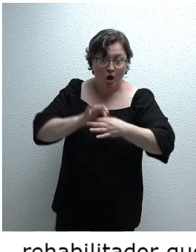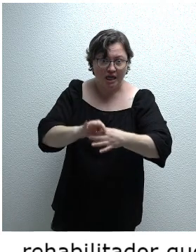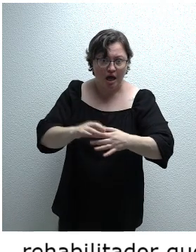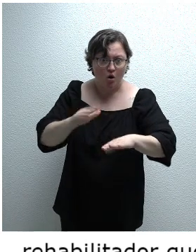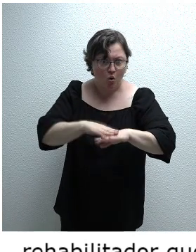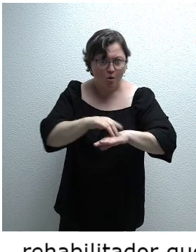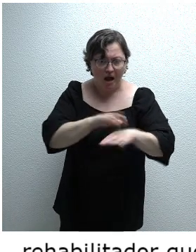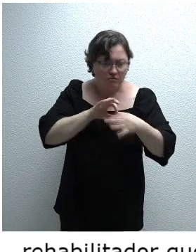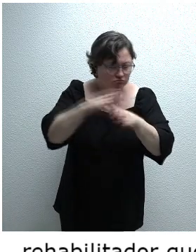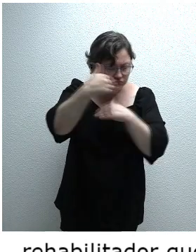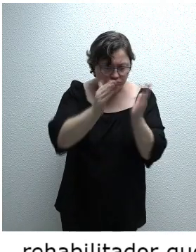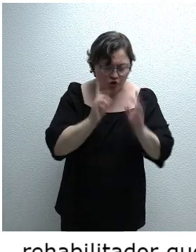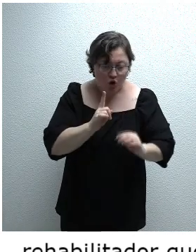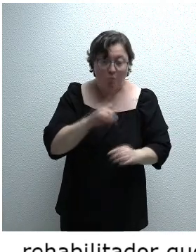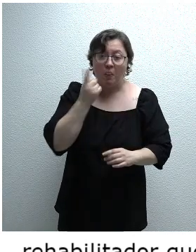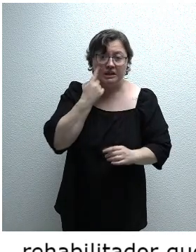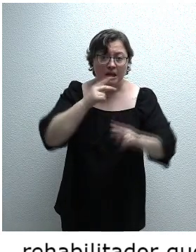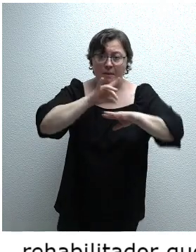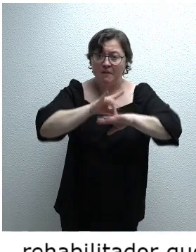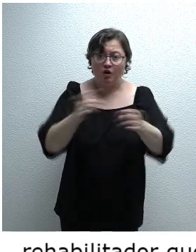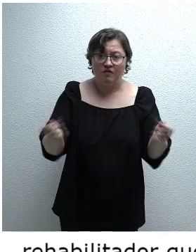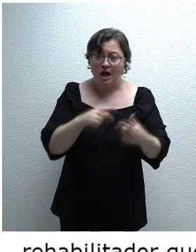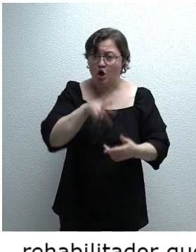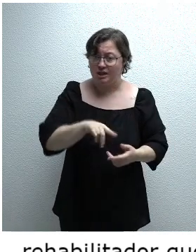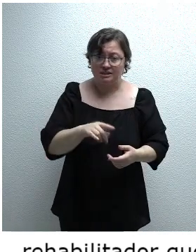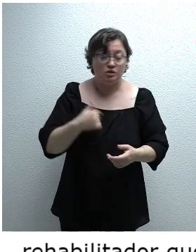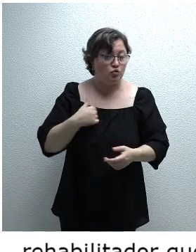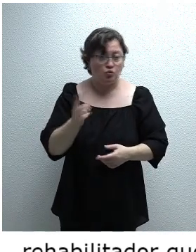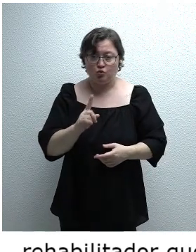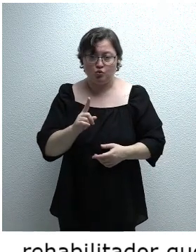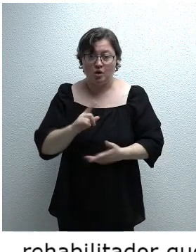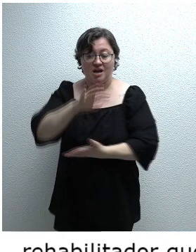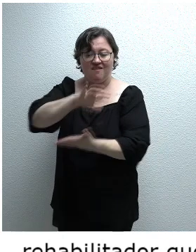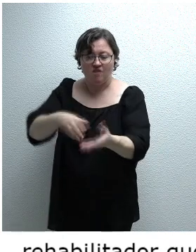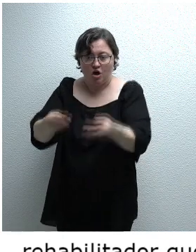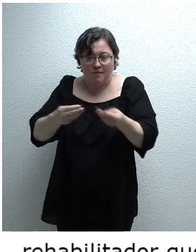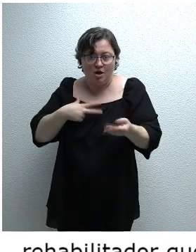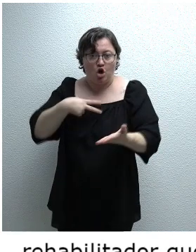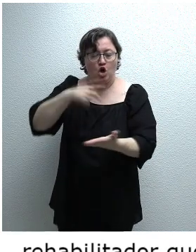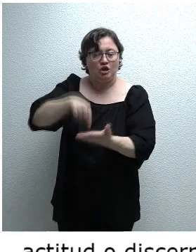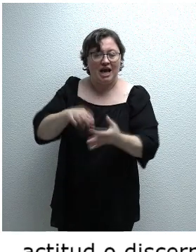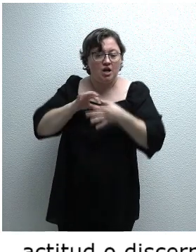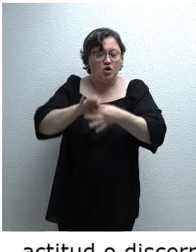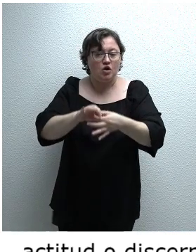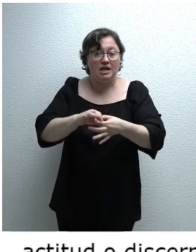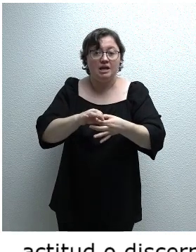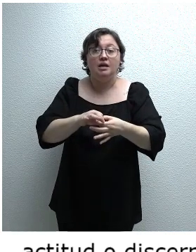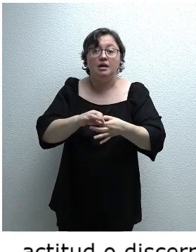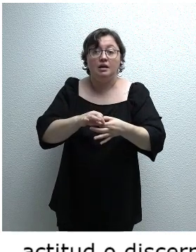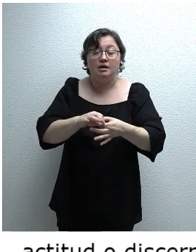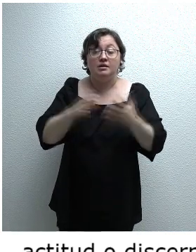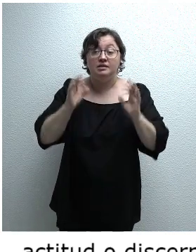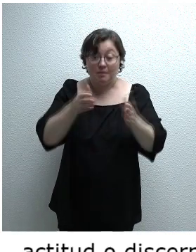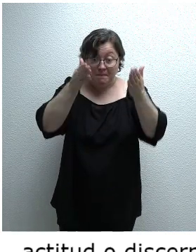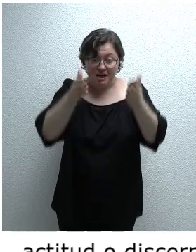sufre. No es un dictamen médico, es un dictamen y lo que a nosotros concierne es que el negocio jurídico,